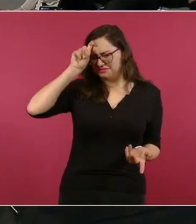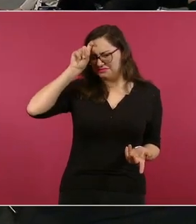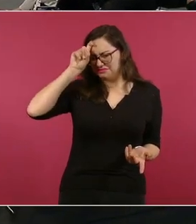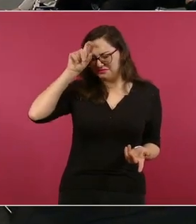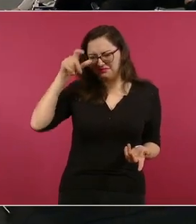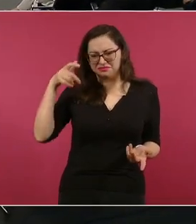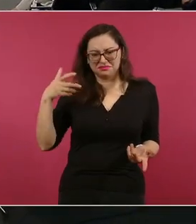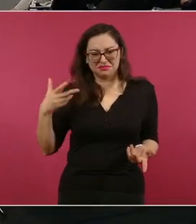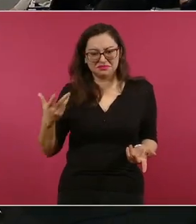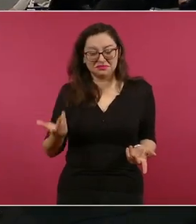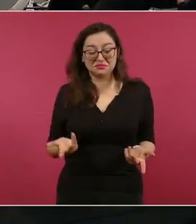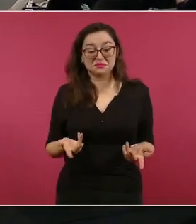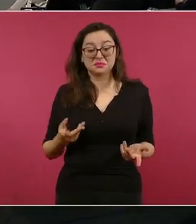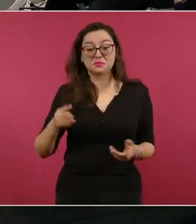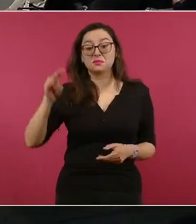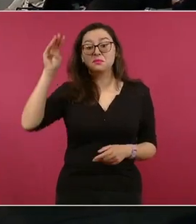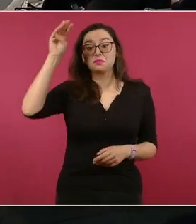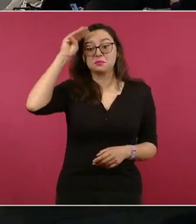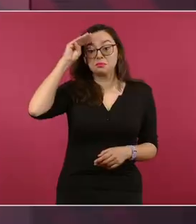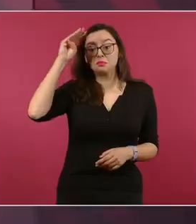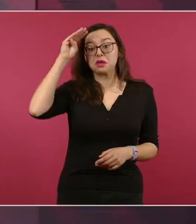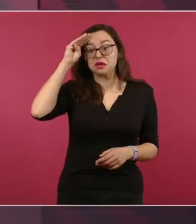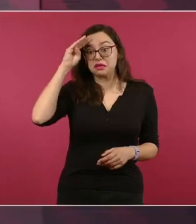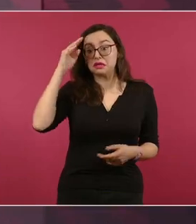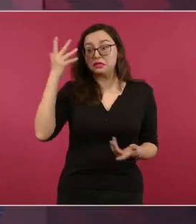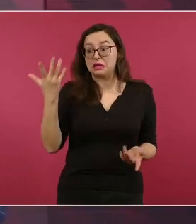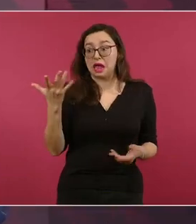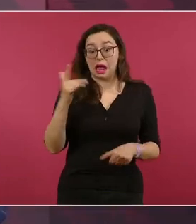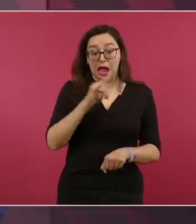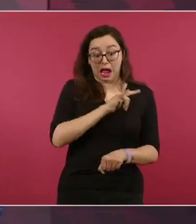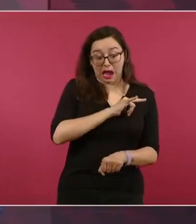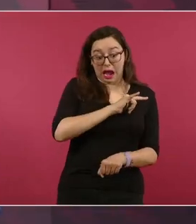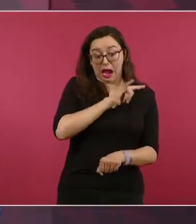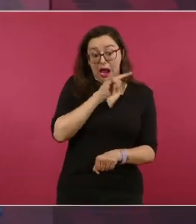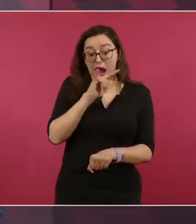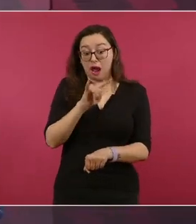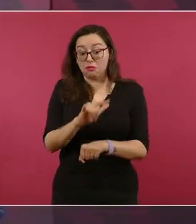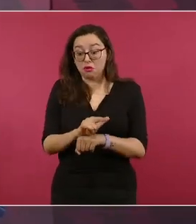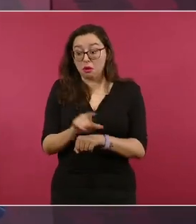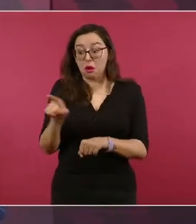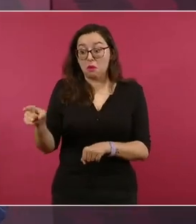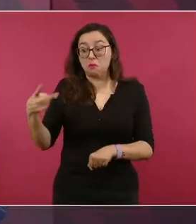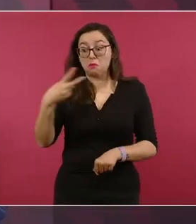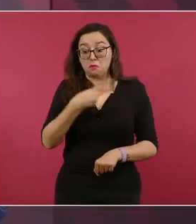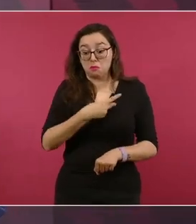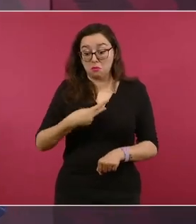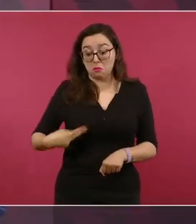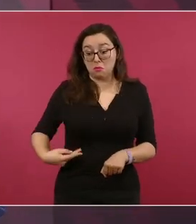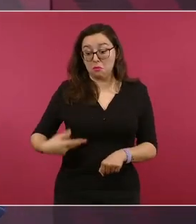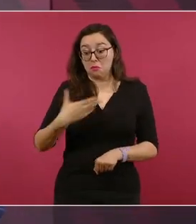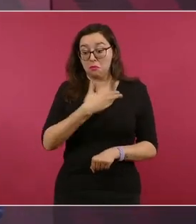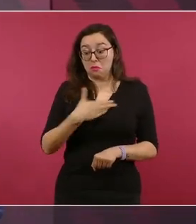con la idea segura de que se iba a utilizar el avión para sacar al